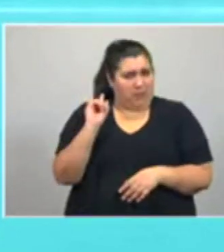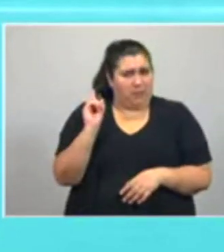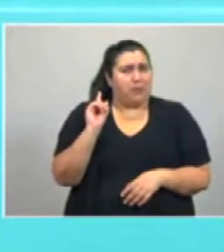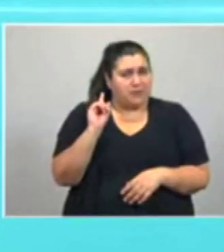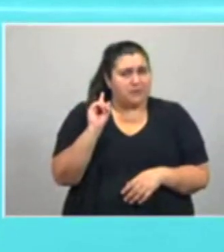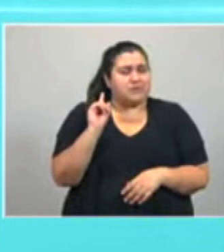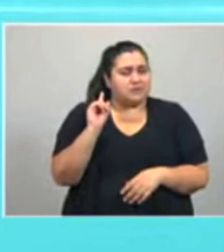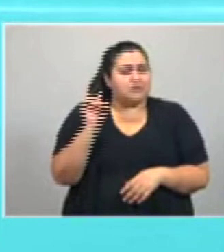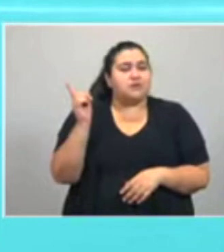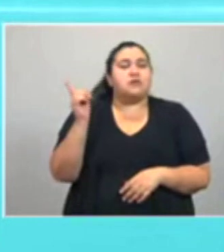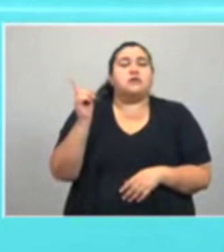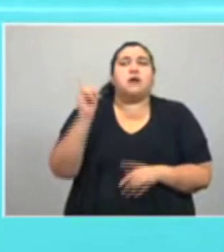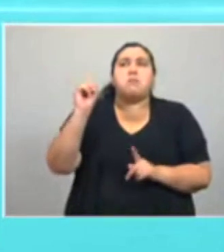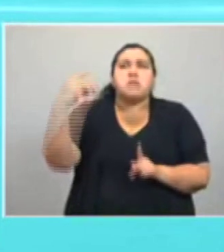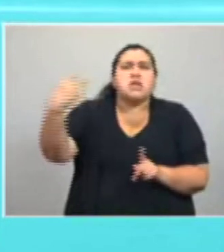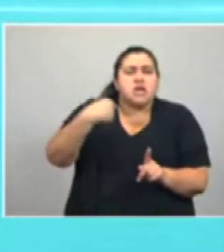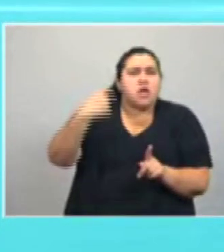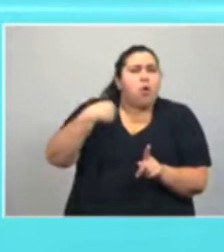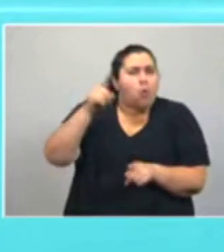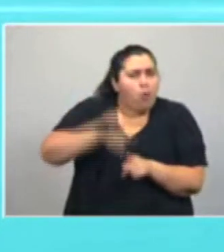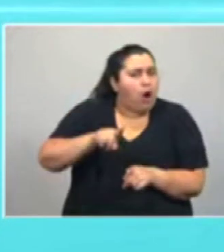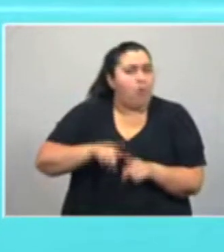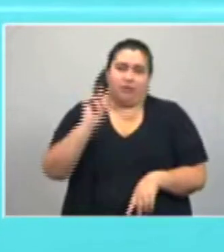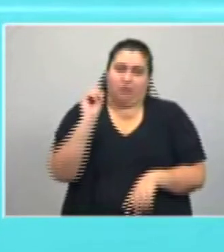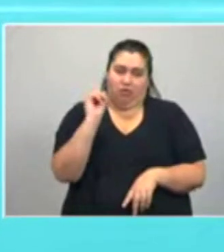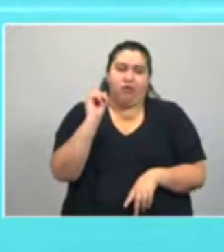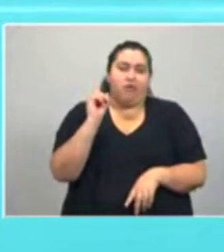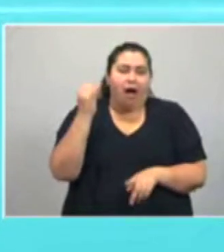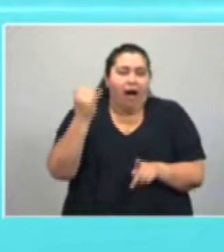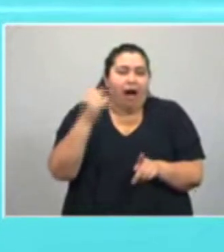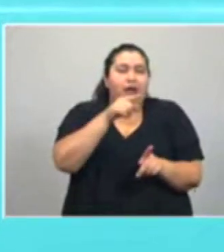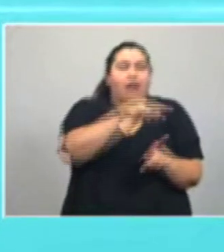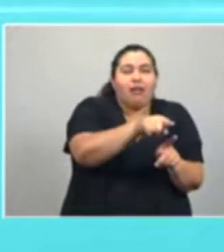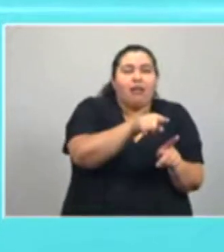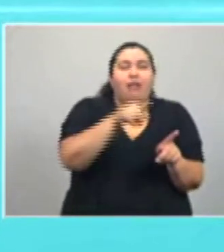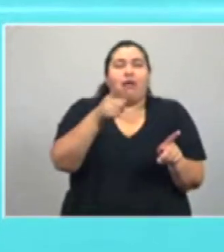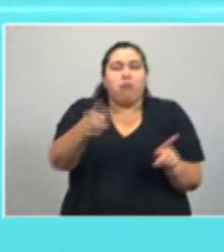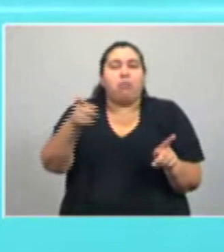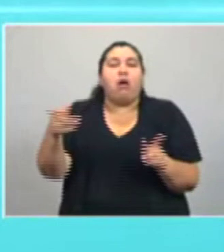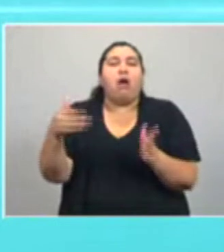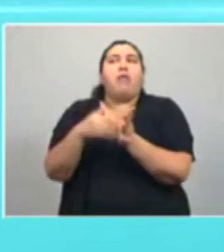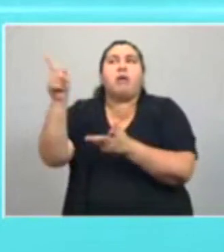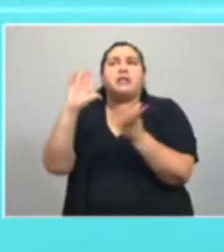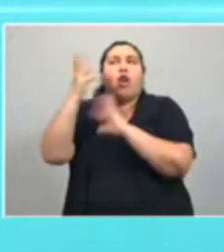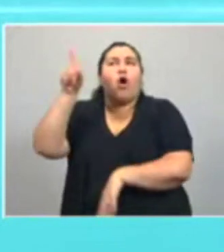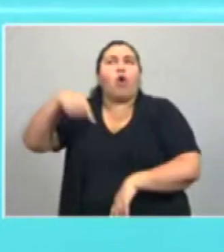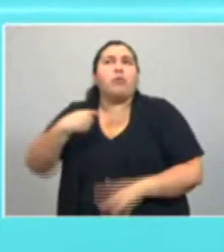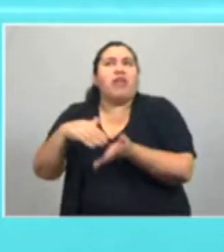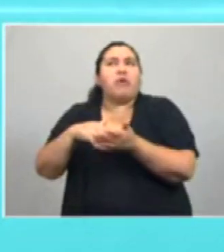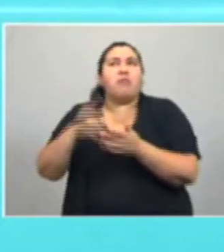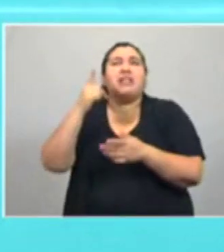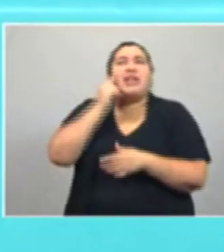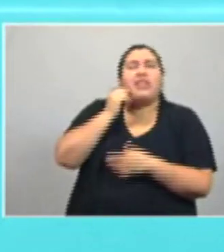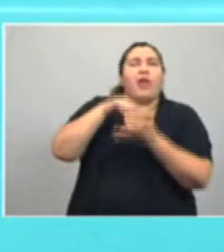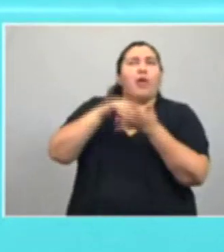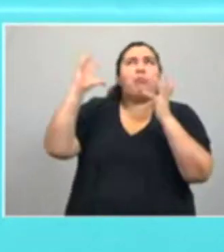prácticamente para la totalidad de los propietarios rurales por debajo de la inflación. sólo creció por